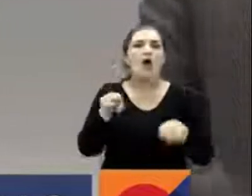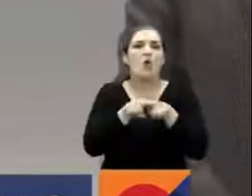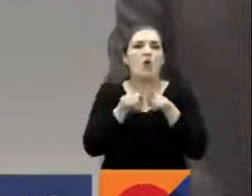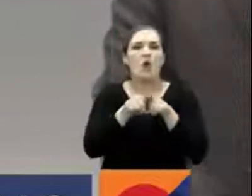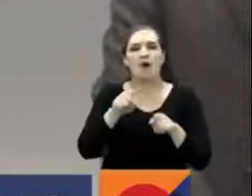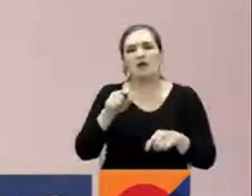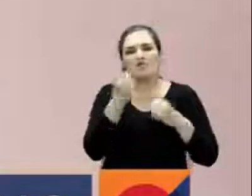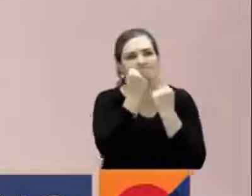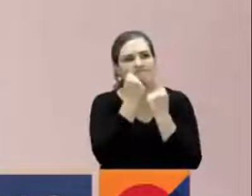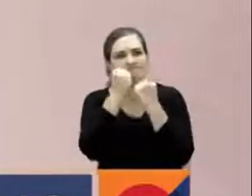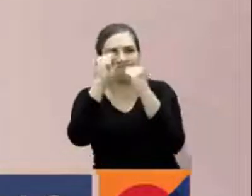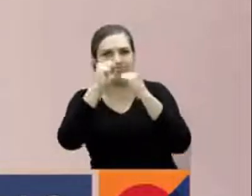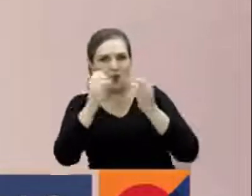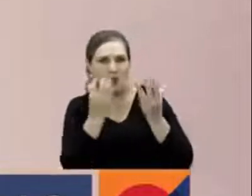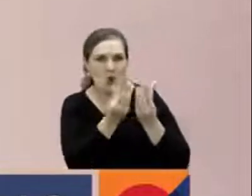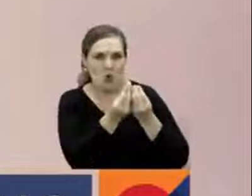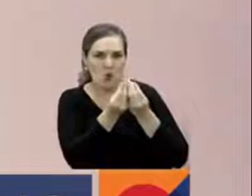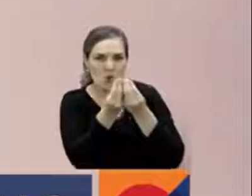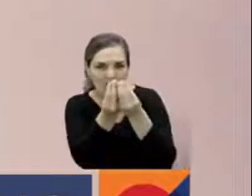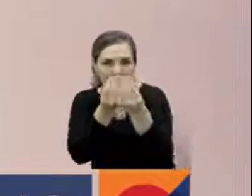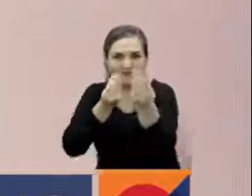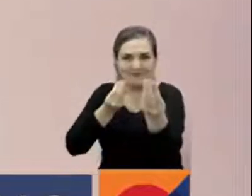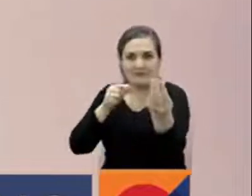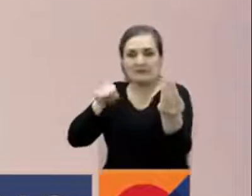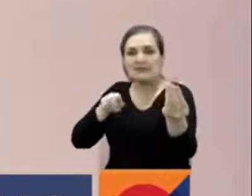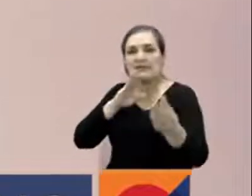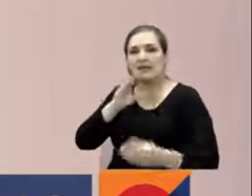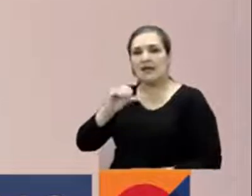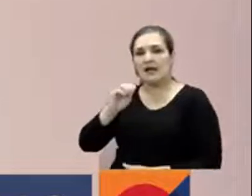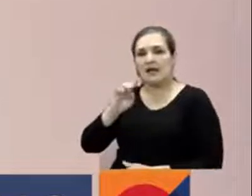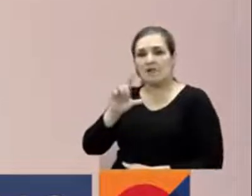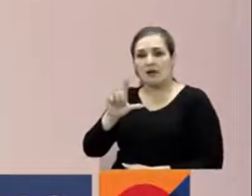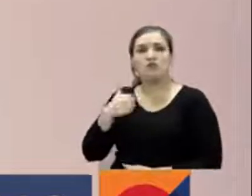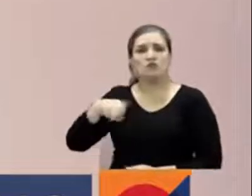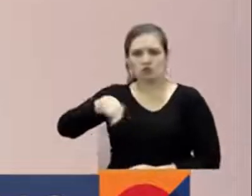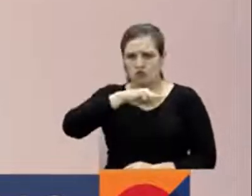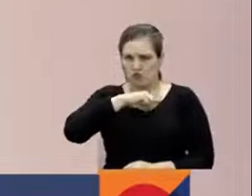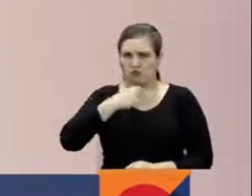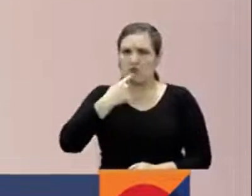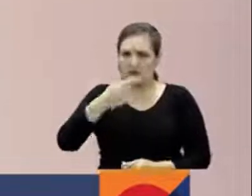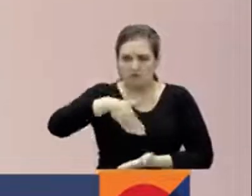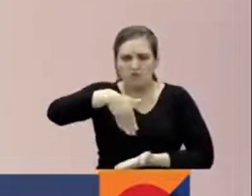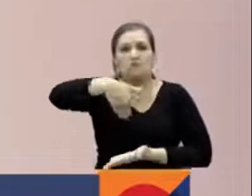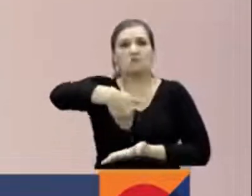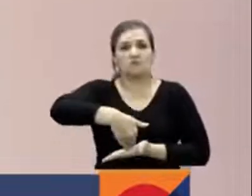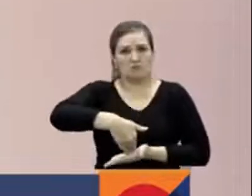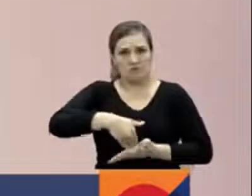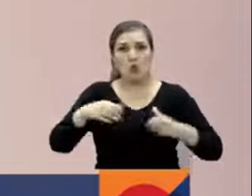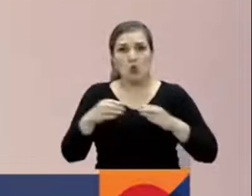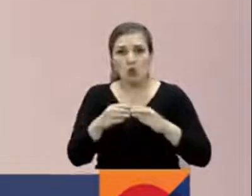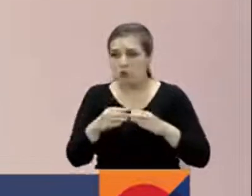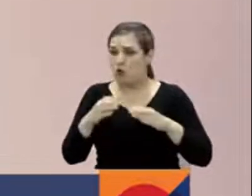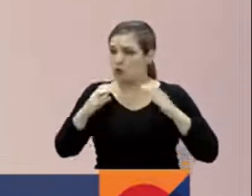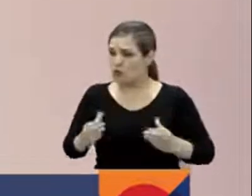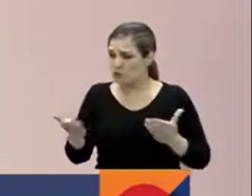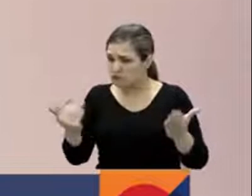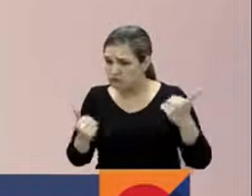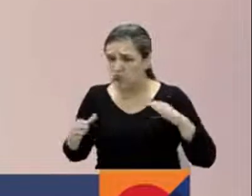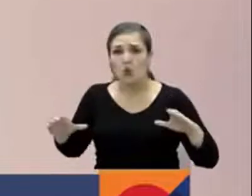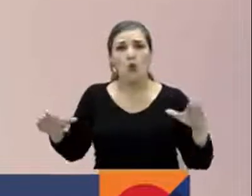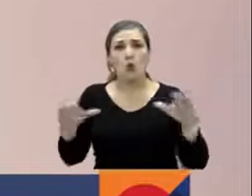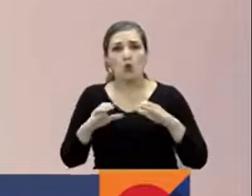nuevo gobierno sería María Fernanda Cabal. Nos declaramos en oposición. Desde hoy mismo convocaré a mis conciudadanos para convertirnos